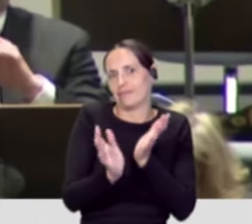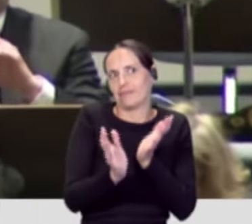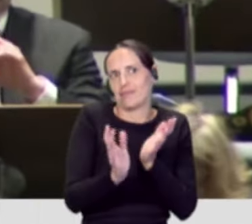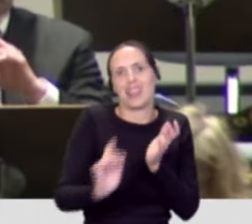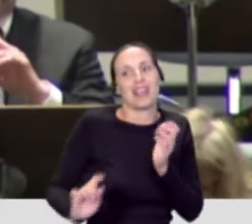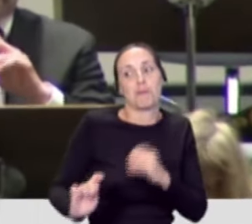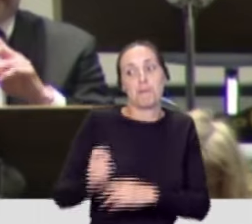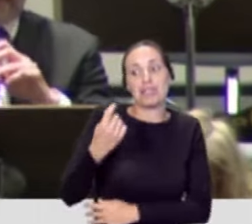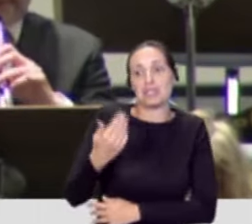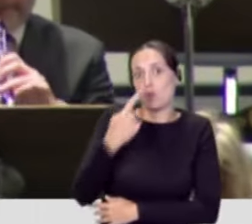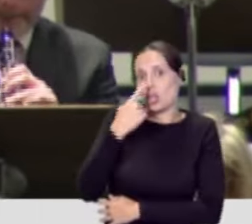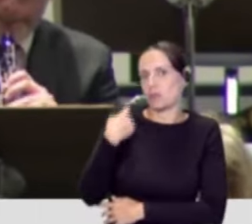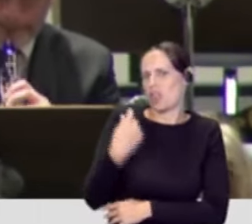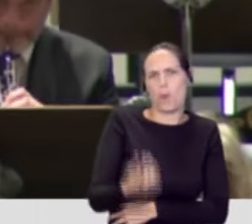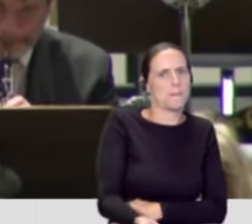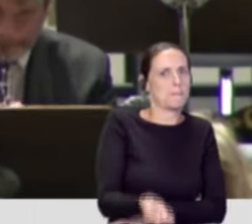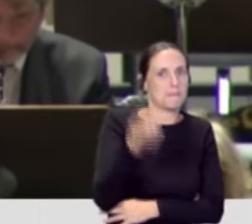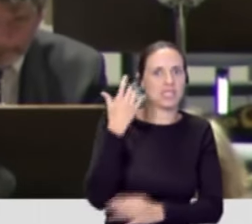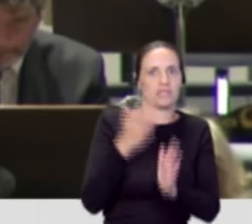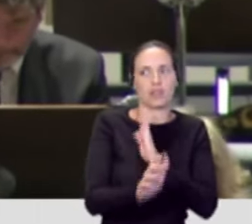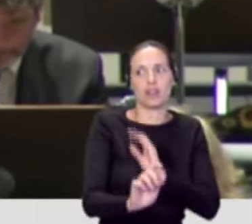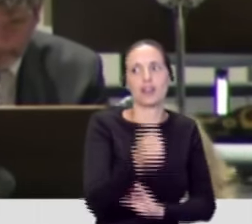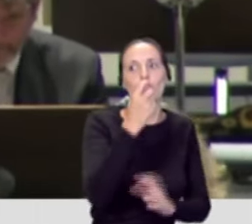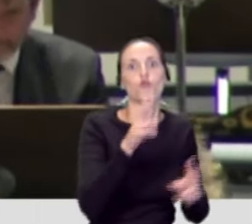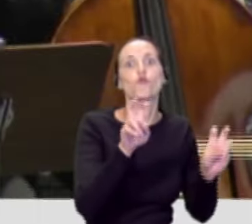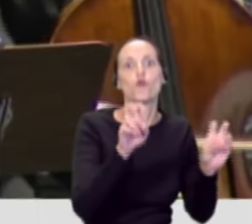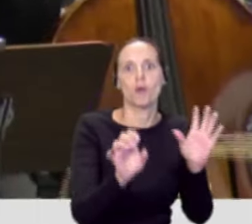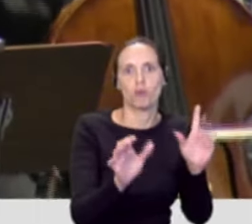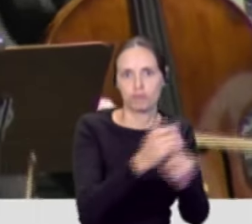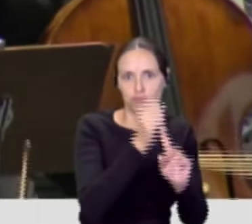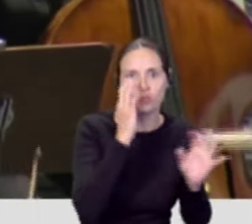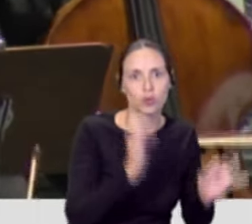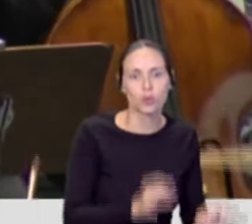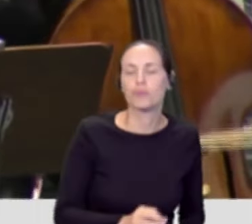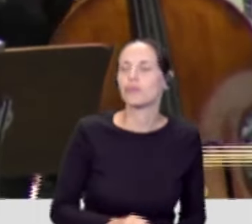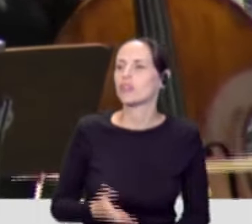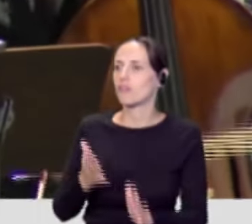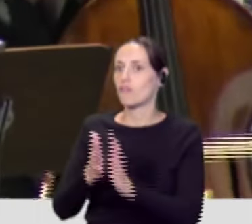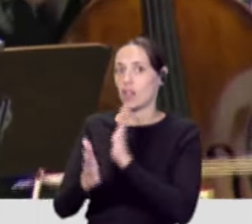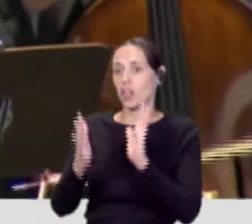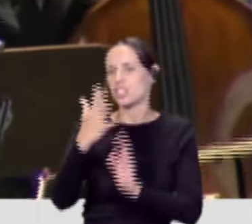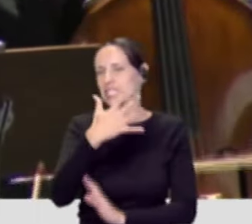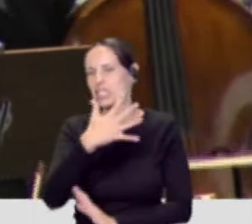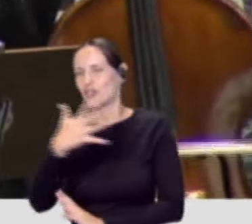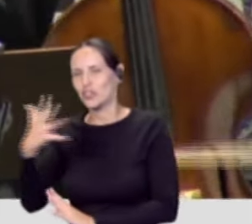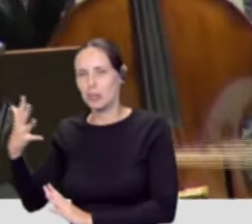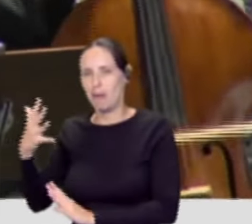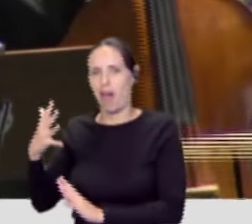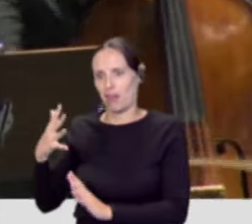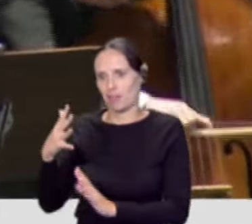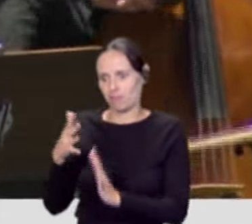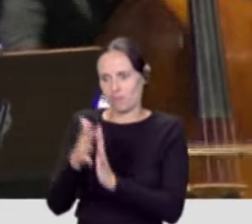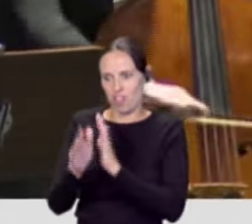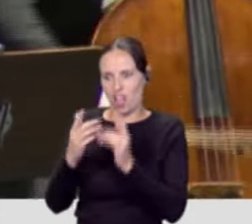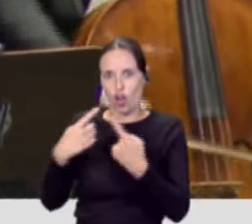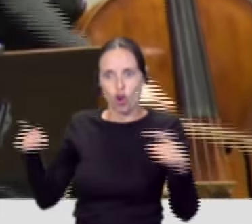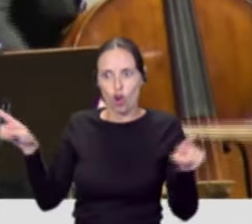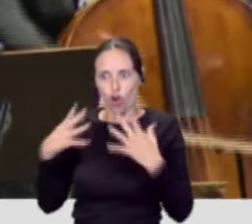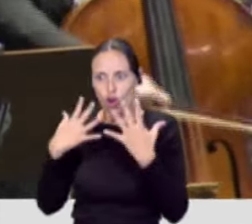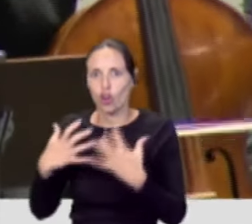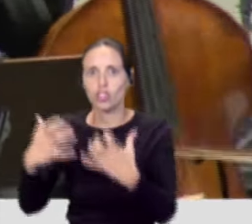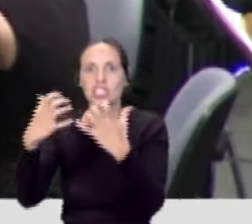año pasado y vamos a llegar a un nuevo récord. No, son 5 semanas, 61 conciertos y claro, esto viene precedido